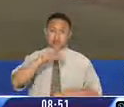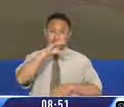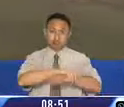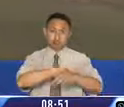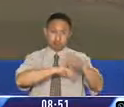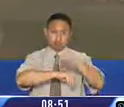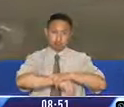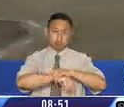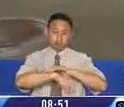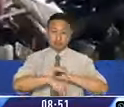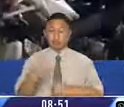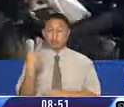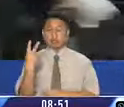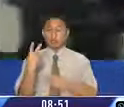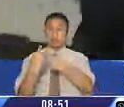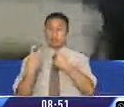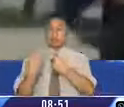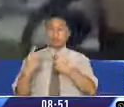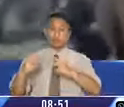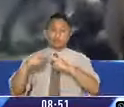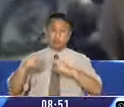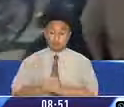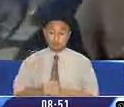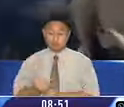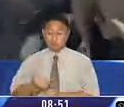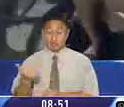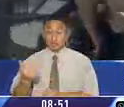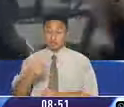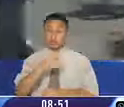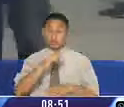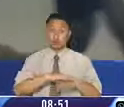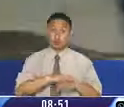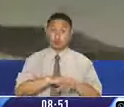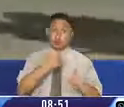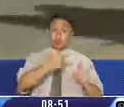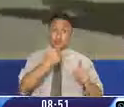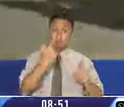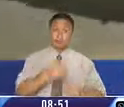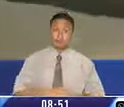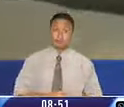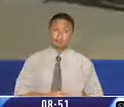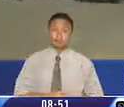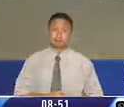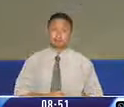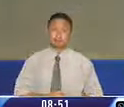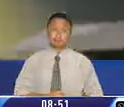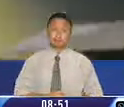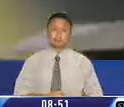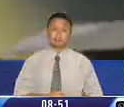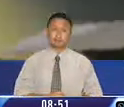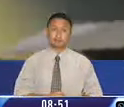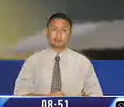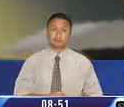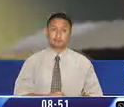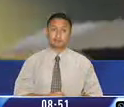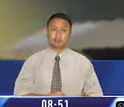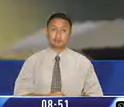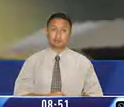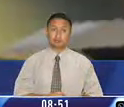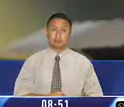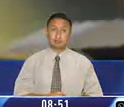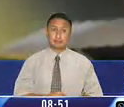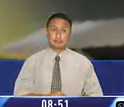están bajo investigación y podrían estar vinculados en este crimen que ha conmocionado a la población. Tenían las facciones en las